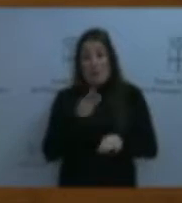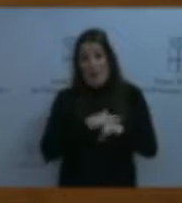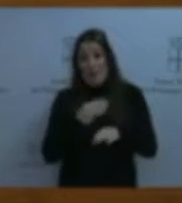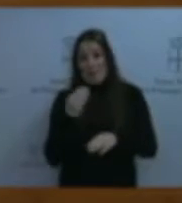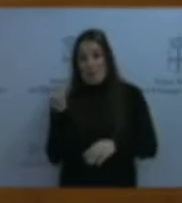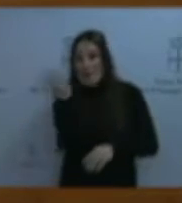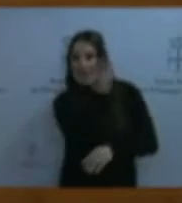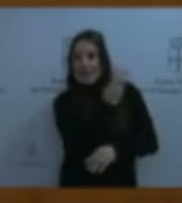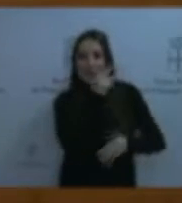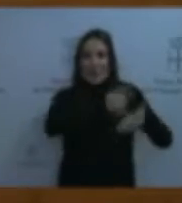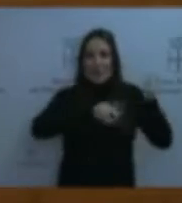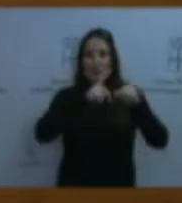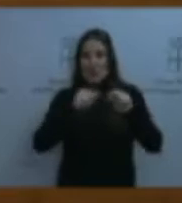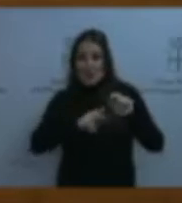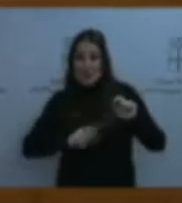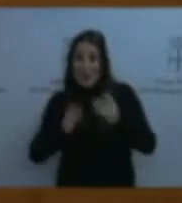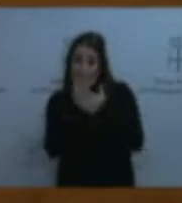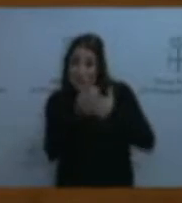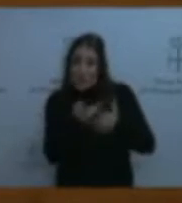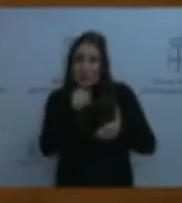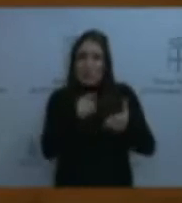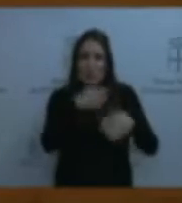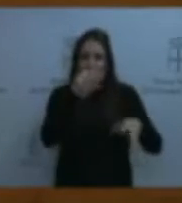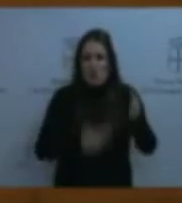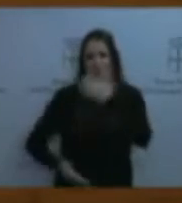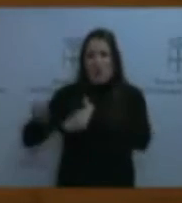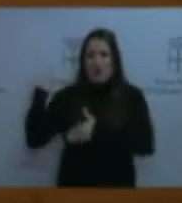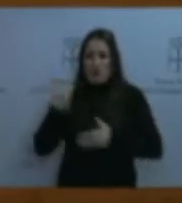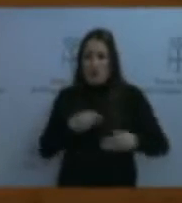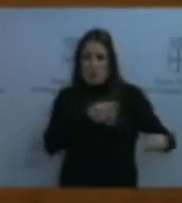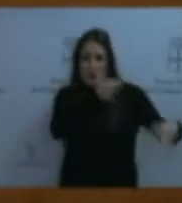estudio tuvo una edición anterior, esta,